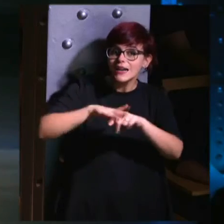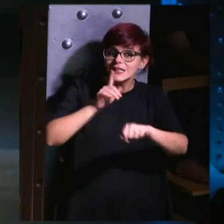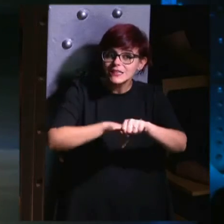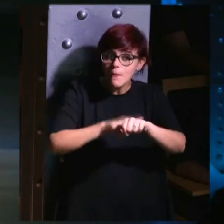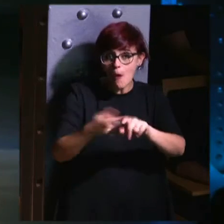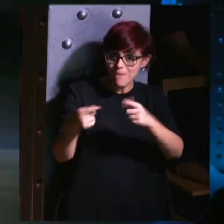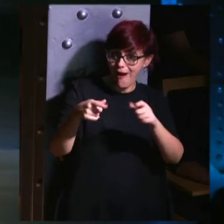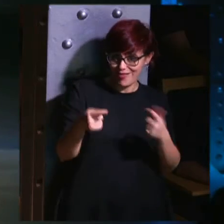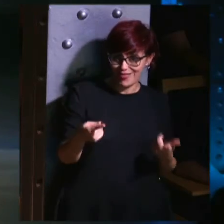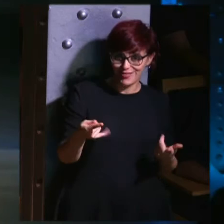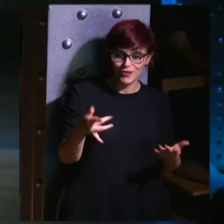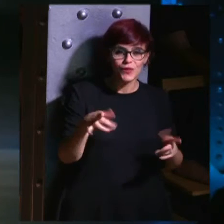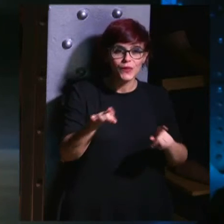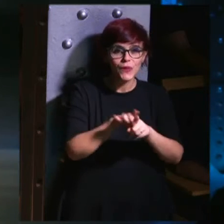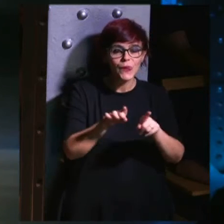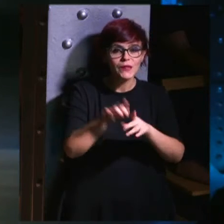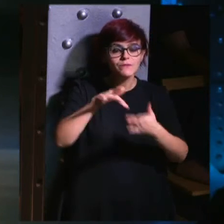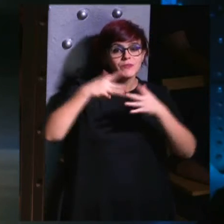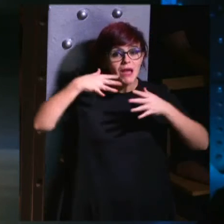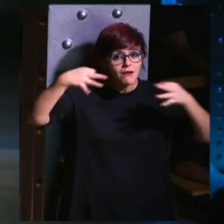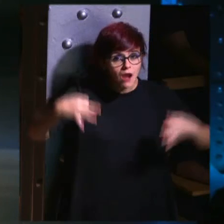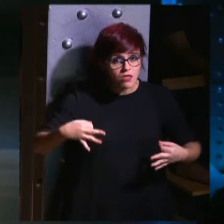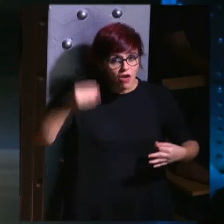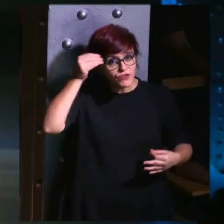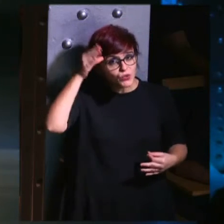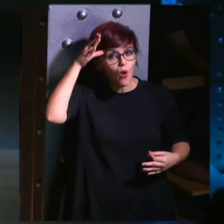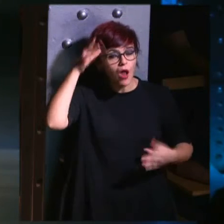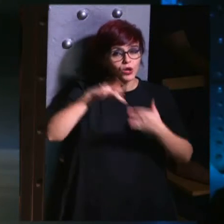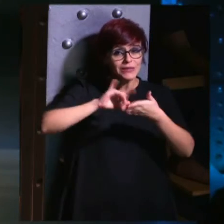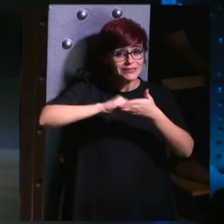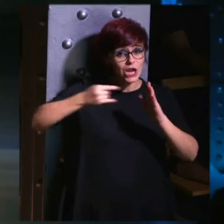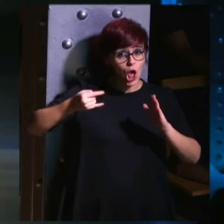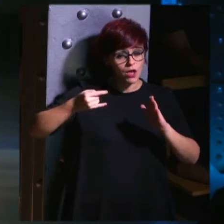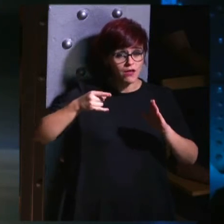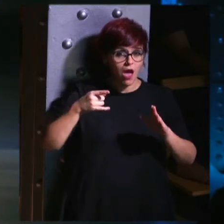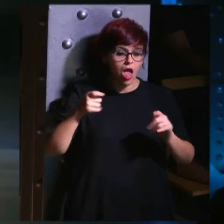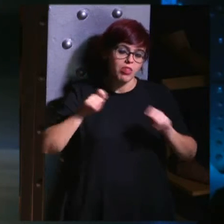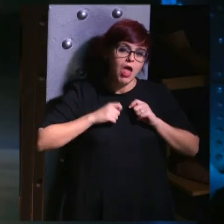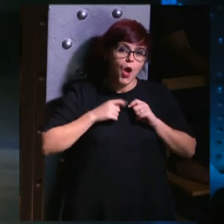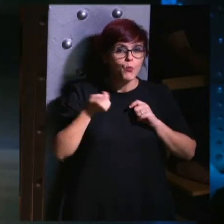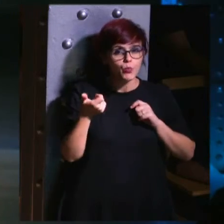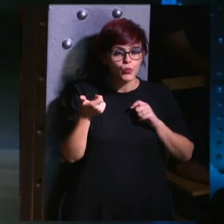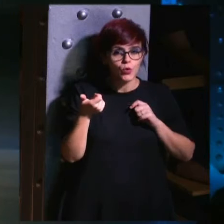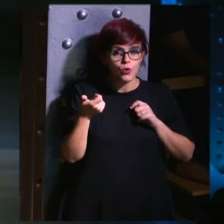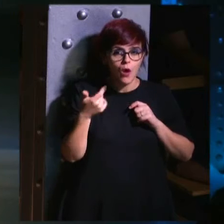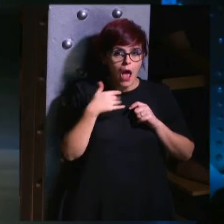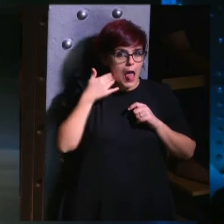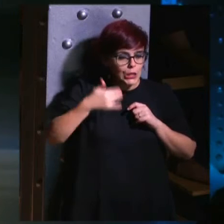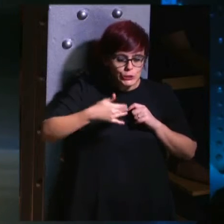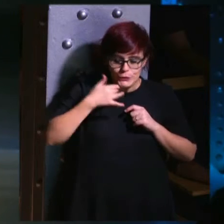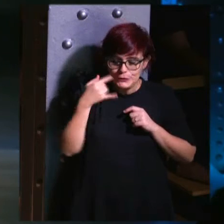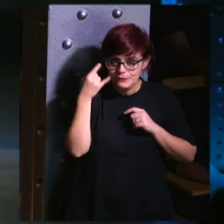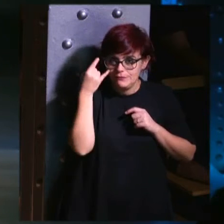Y hay muchas cosas que van a hacer que esta realidad virtual o esta nueva tecnología sea algo completamente fascinante y que nos